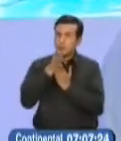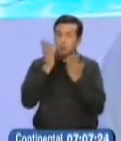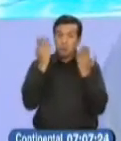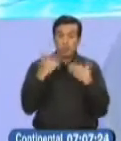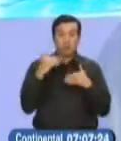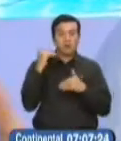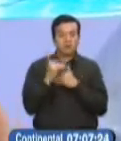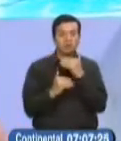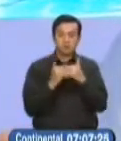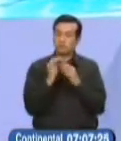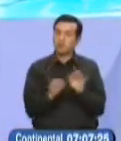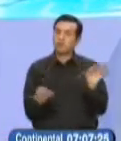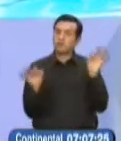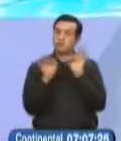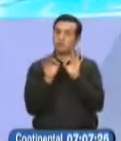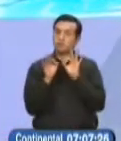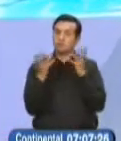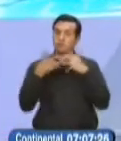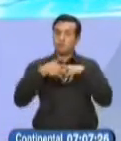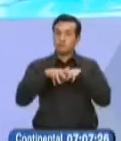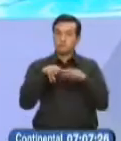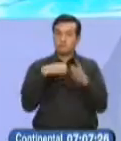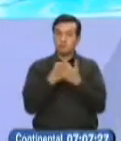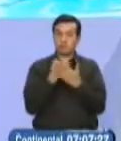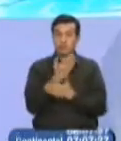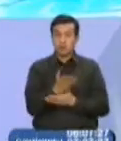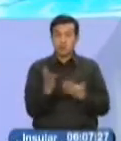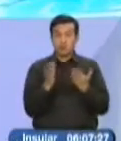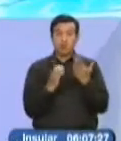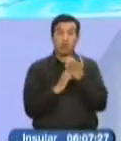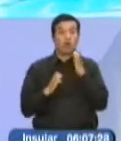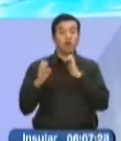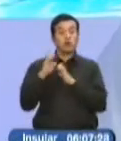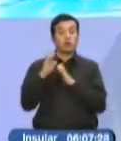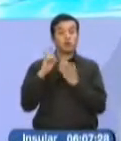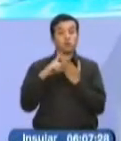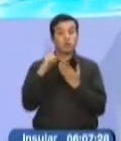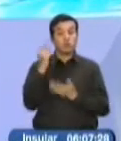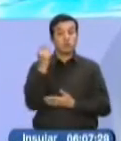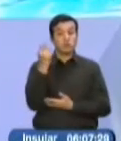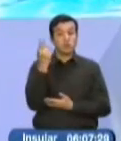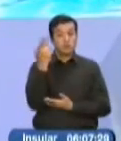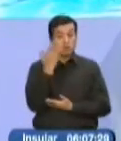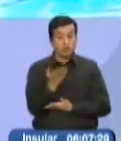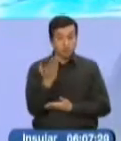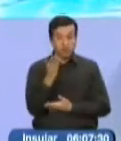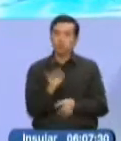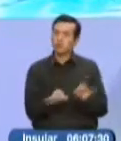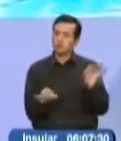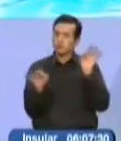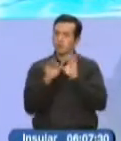demos pasos claros en la integración económica. Construir esa arquitectura financiera y hacerla efectiva sería una muestra